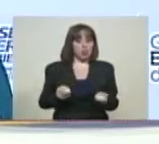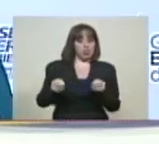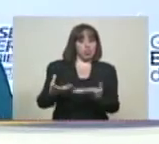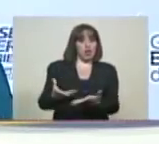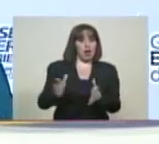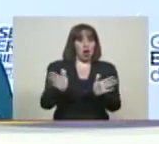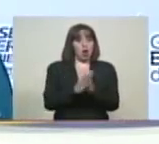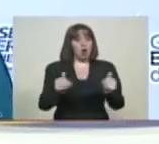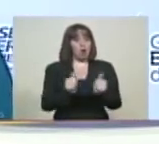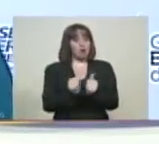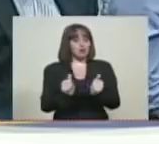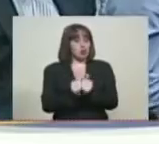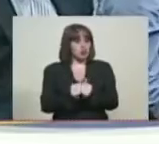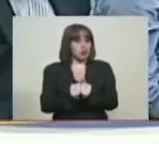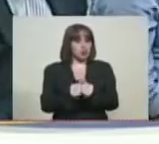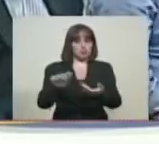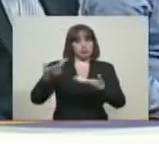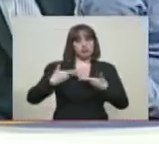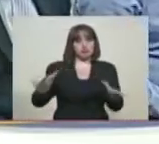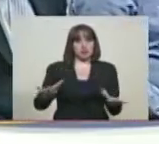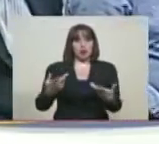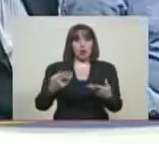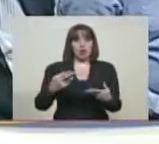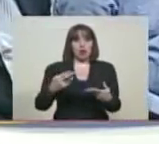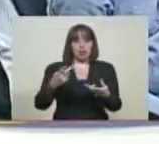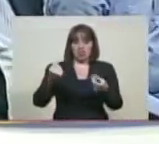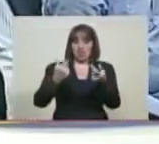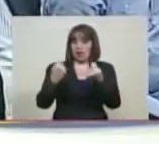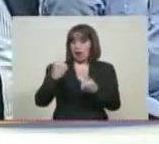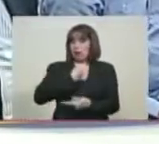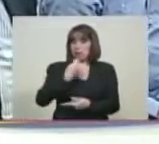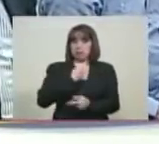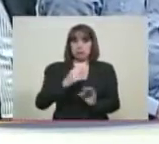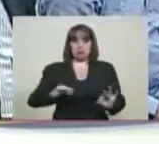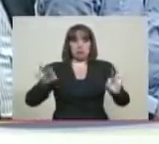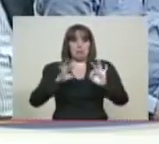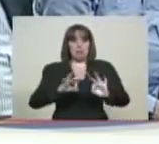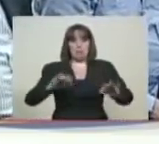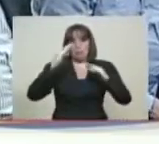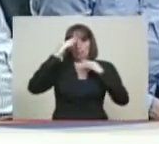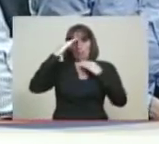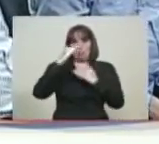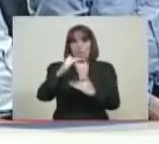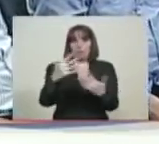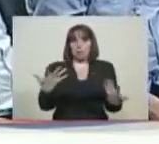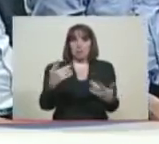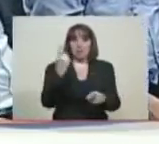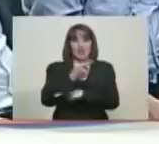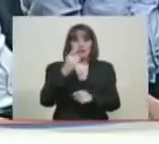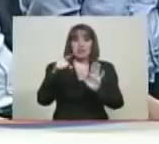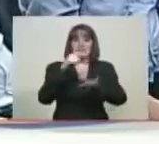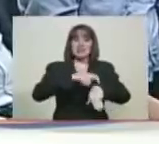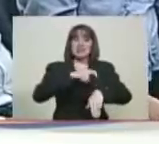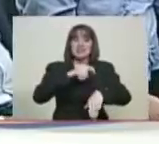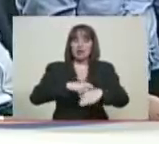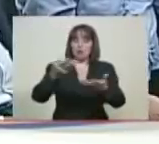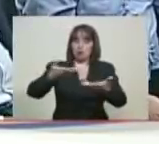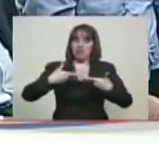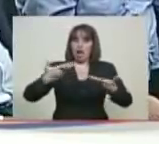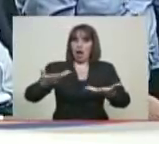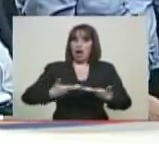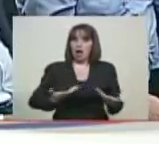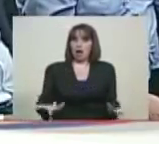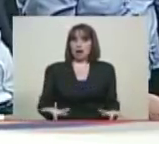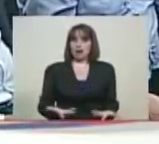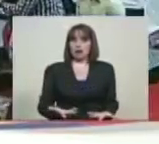gobernador de anzoátegui los recursos tienen que llegar a todos los gobernadores a tiempo muy a tiempo